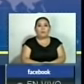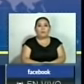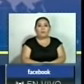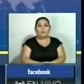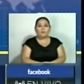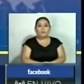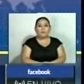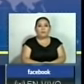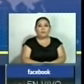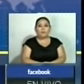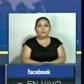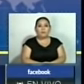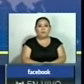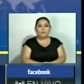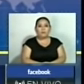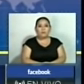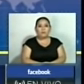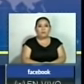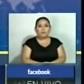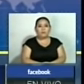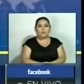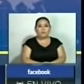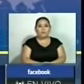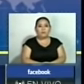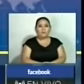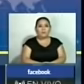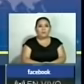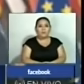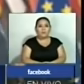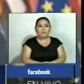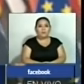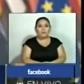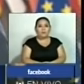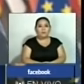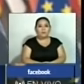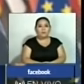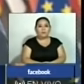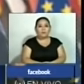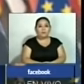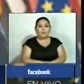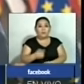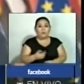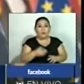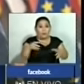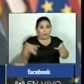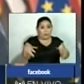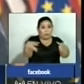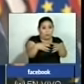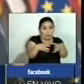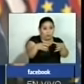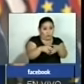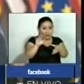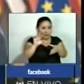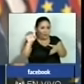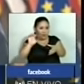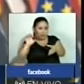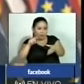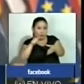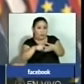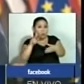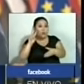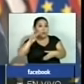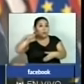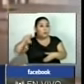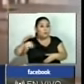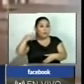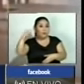And it will create a truly unique global public good. La Comisión Europea, que organizó la iniciativa, donó 1,000 millones de